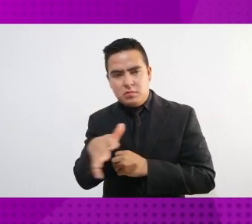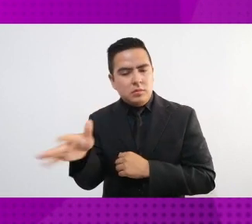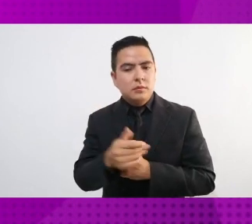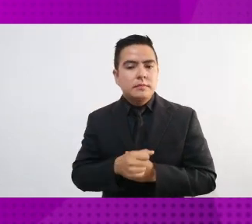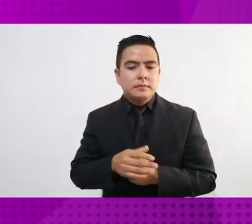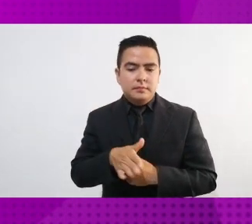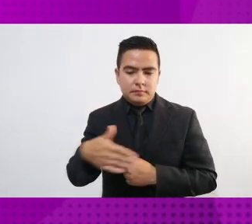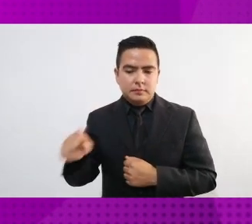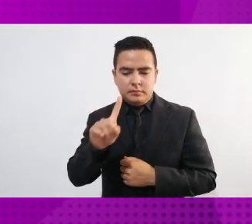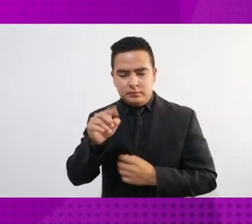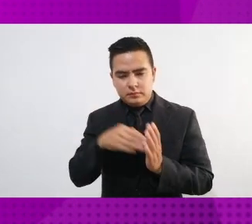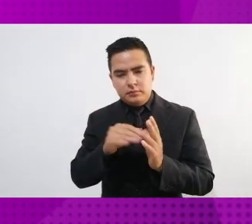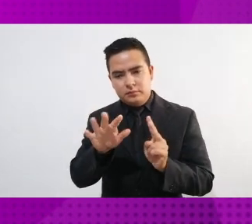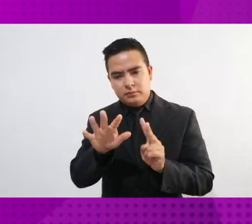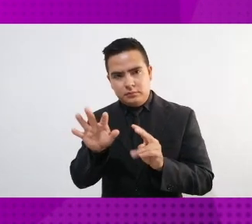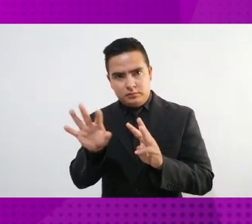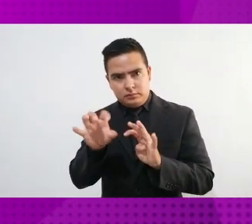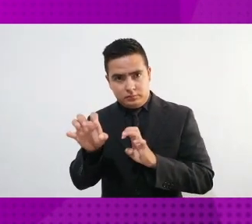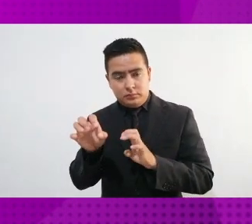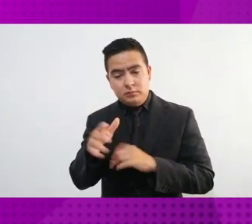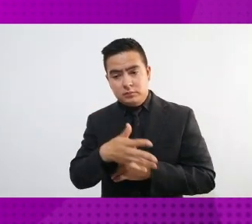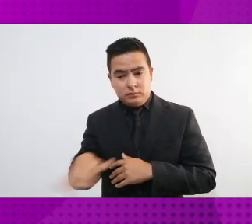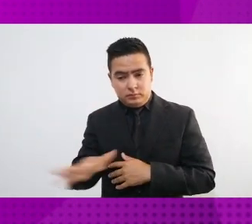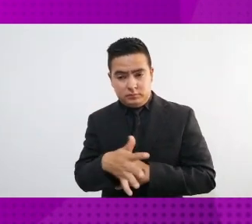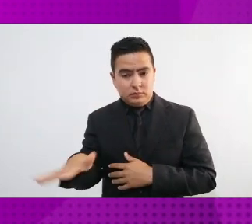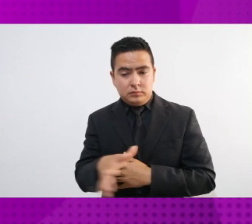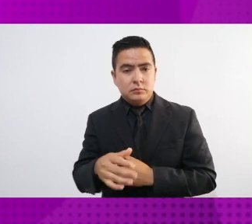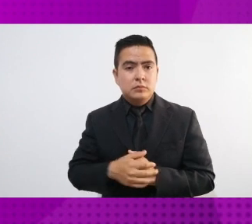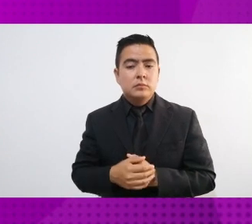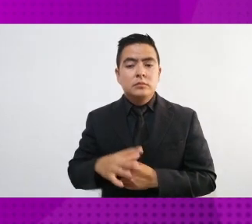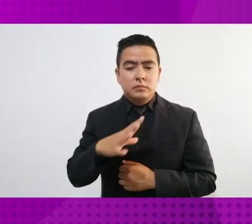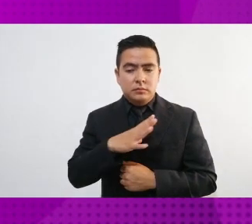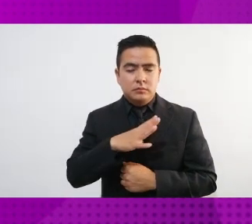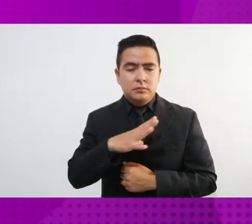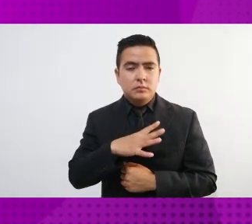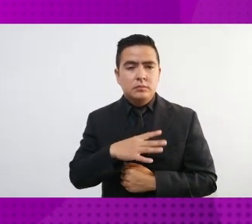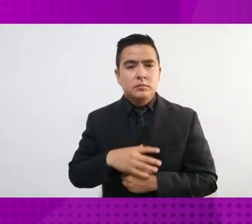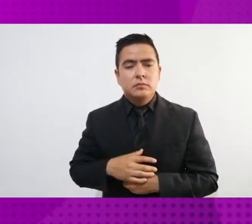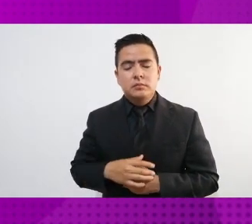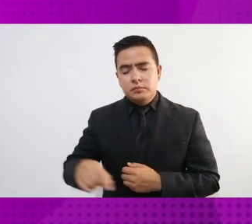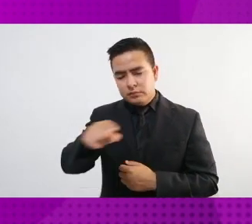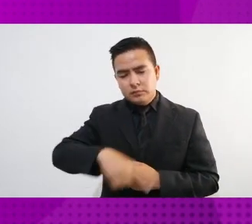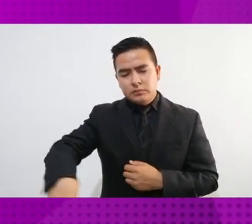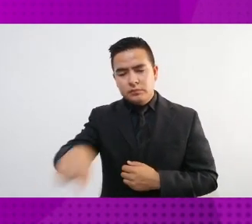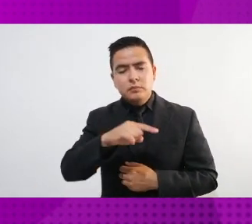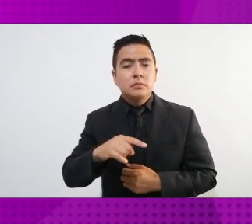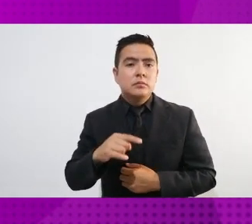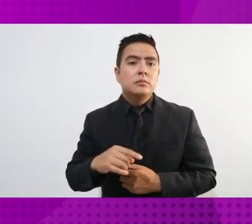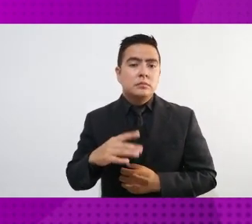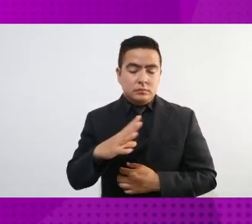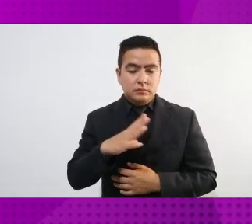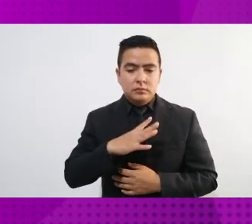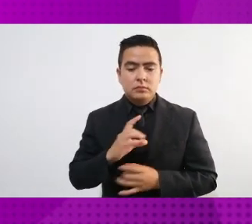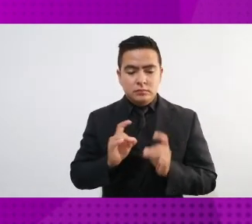constitucionalismo francés. Eso nos puede resultar un poco extraño, porque en México, ¿cómo es que surge esa idea de llevar al máximo